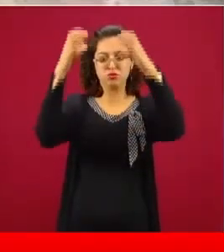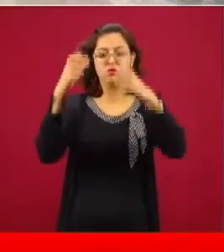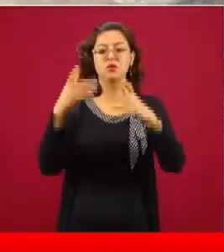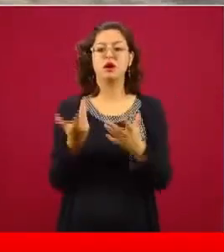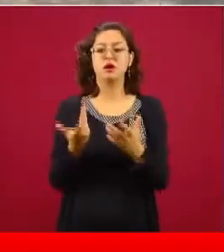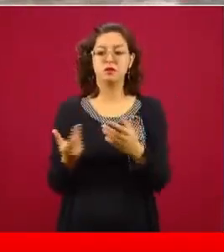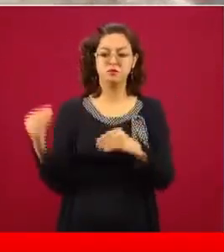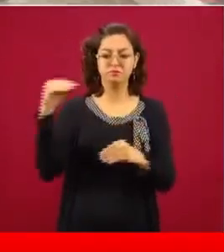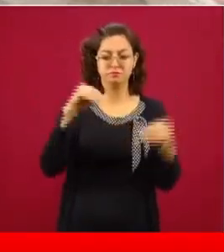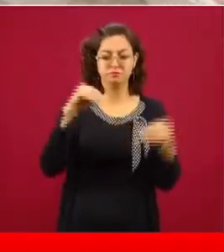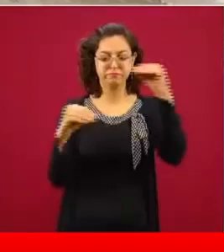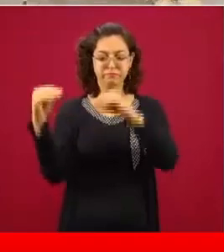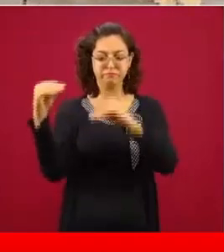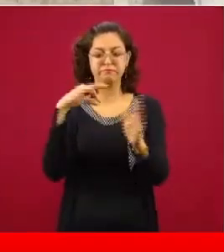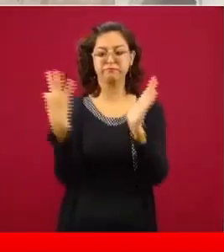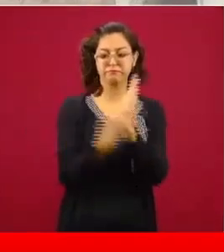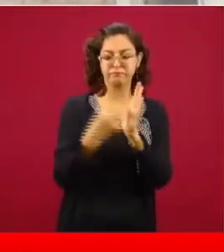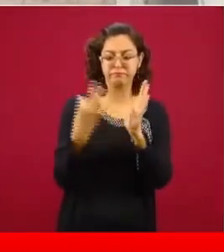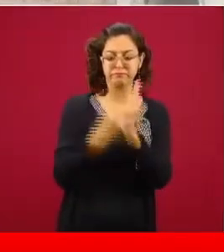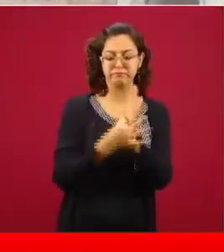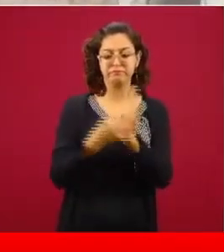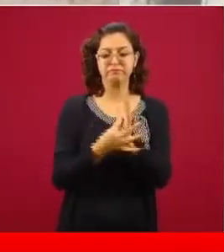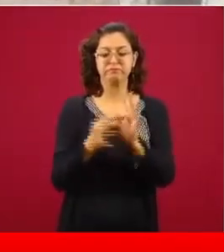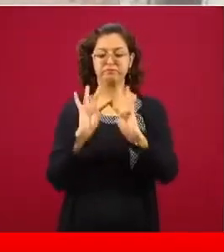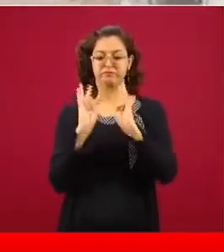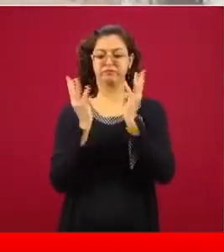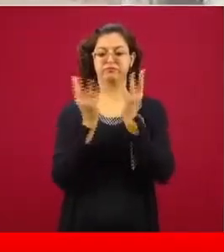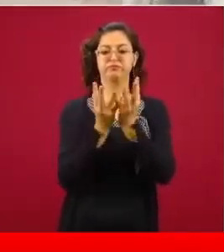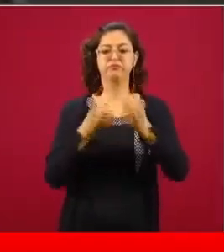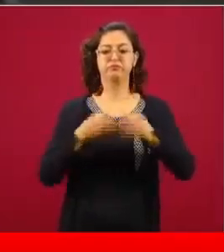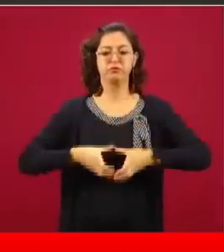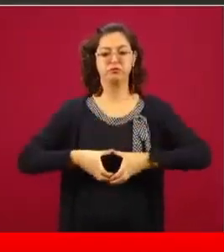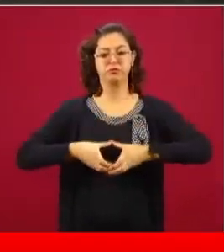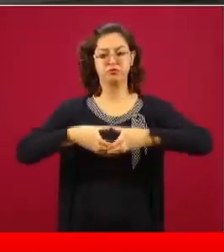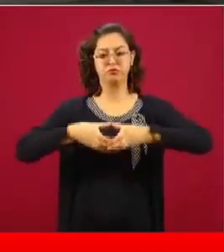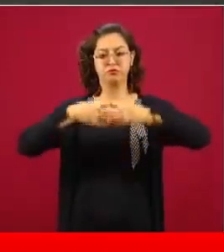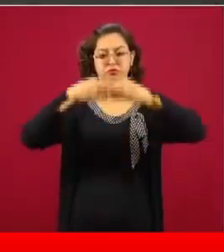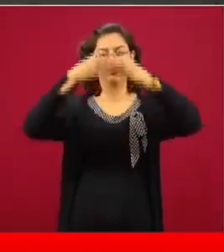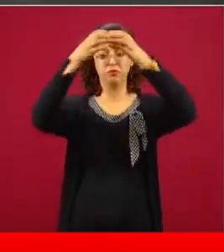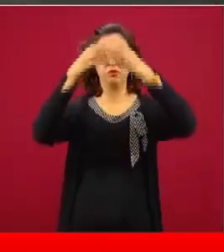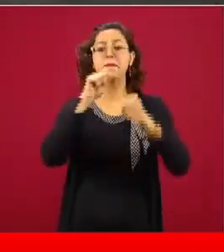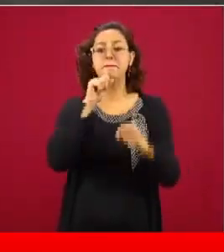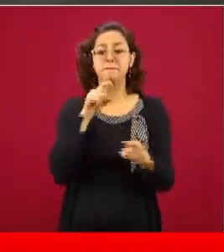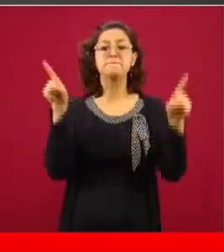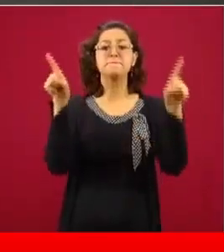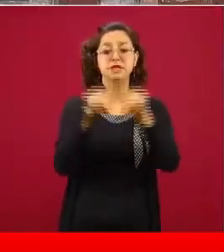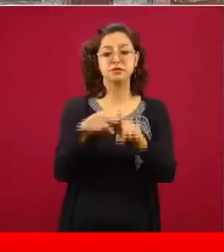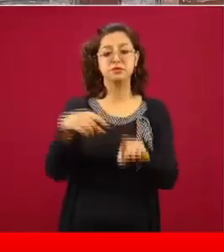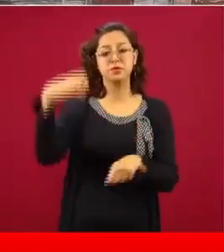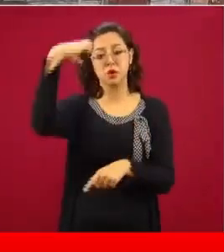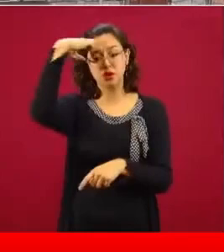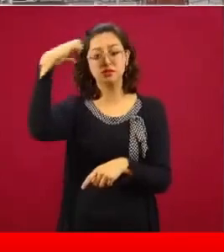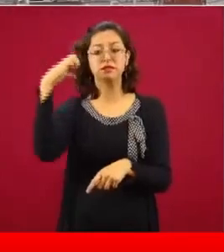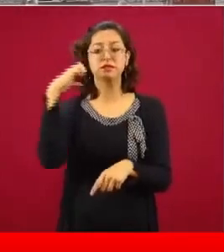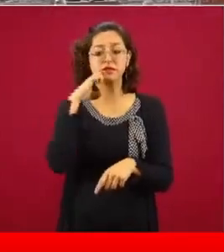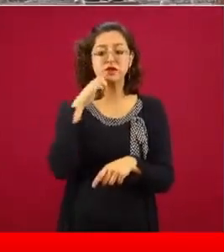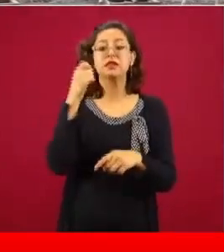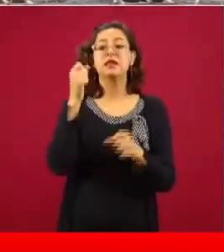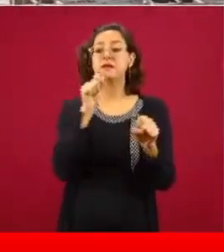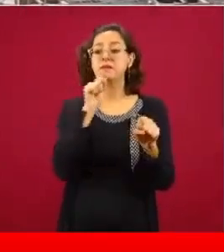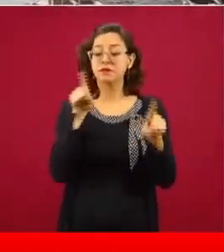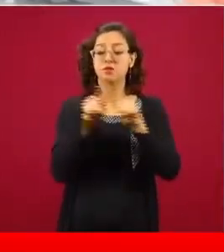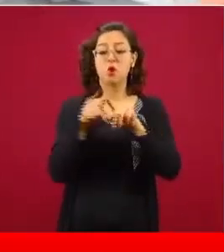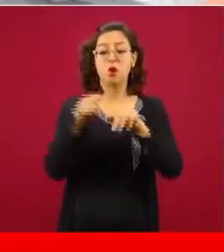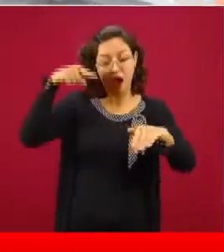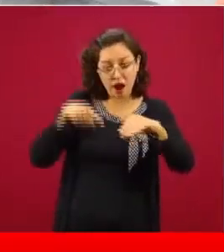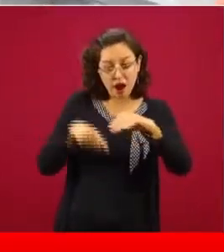el montaje de la estructura metálica del fuste de la torre de control, conformación del estacionamiento y afine de muros del sótano de